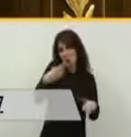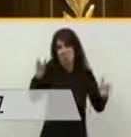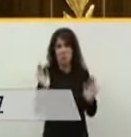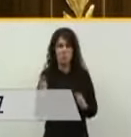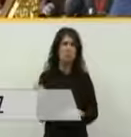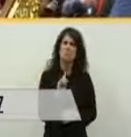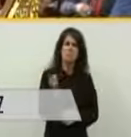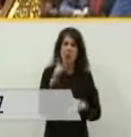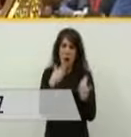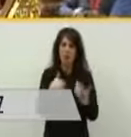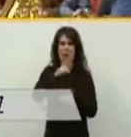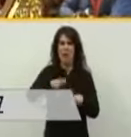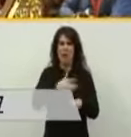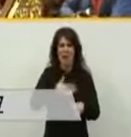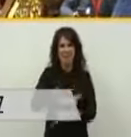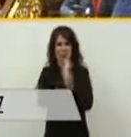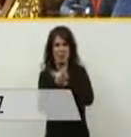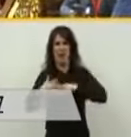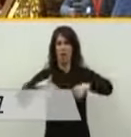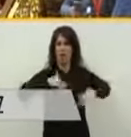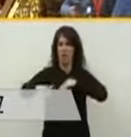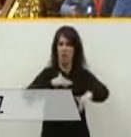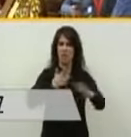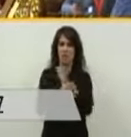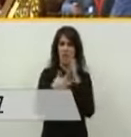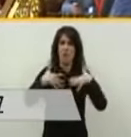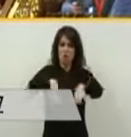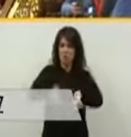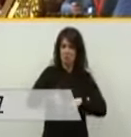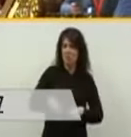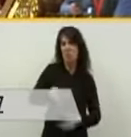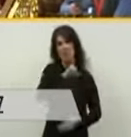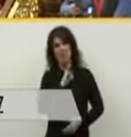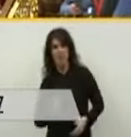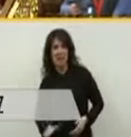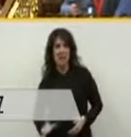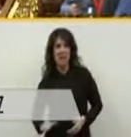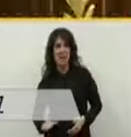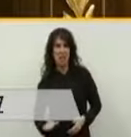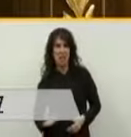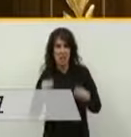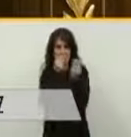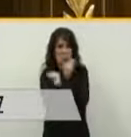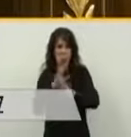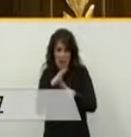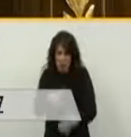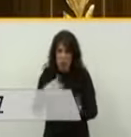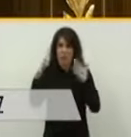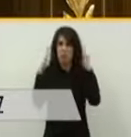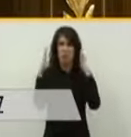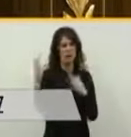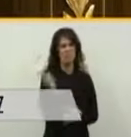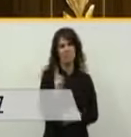y acción. Por tanto, el conformismo, la pereza, no son las mejores recetas para los días que vivimos. Regeneración